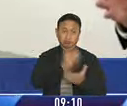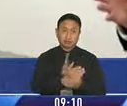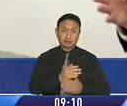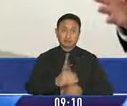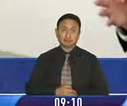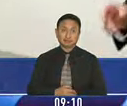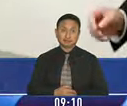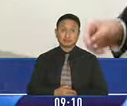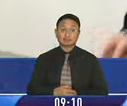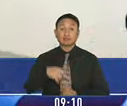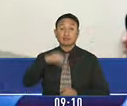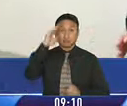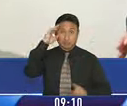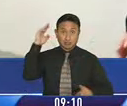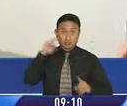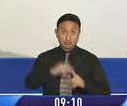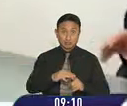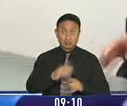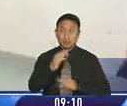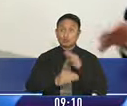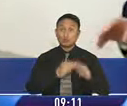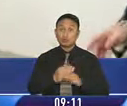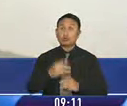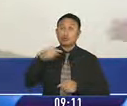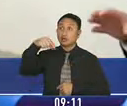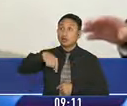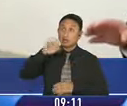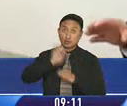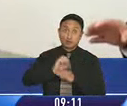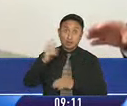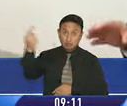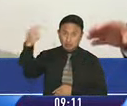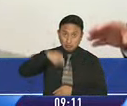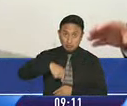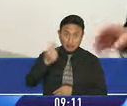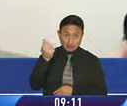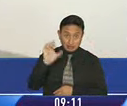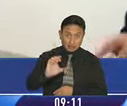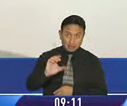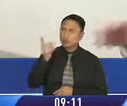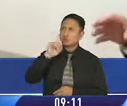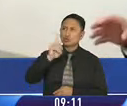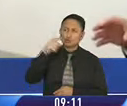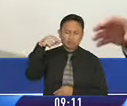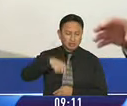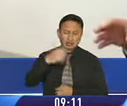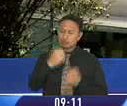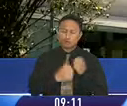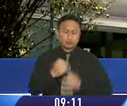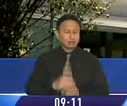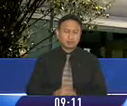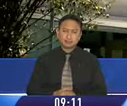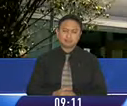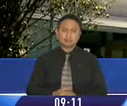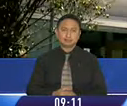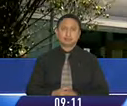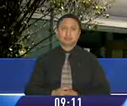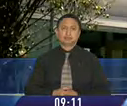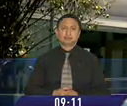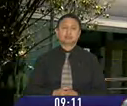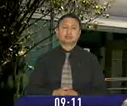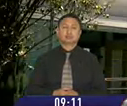El mensaje al mundo, por Dios, inversionistas, no vengan al Ecuador, es un país desarticulado.